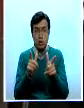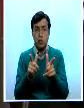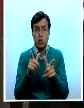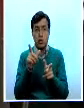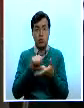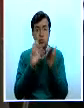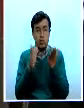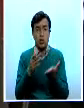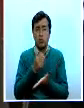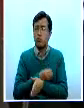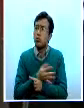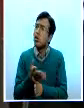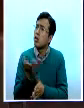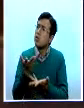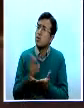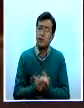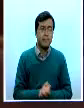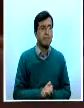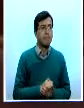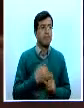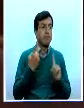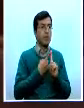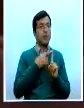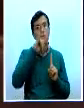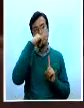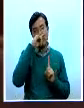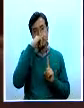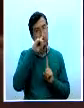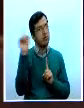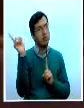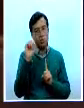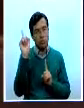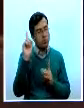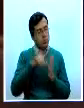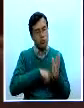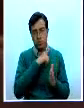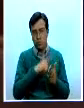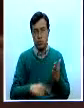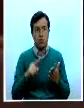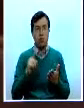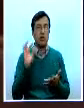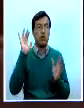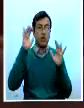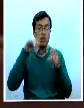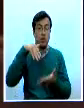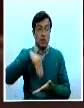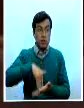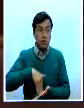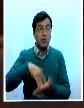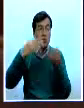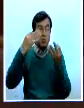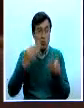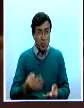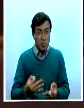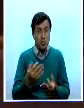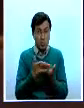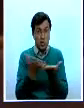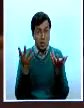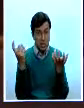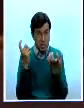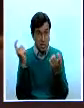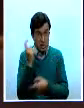ciudadanía en general bueno primero nos llevar niños ir al centro histórico si es que eminentemente es